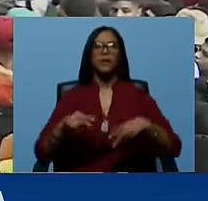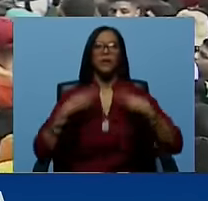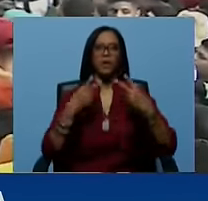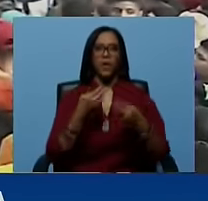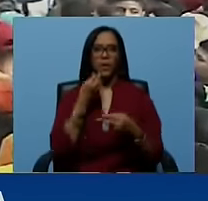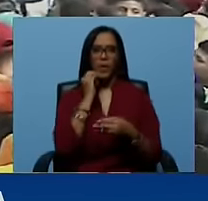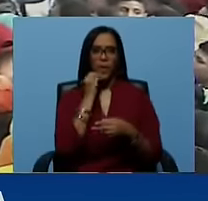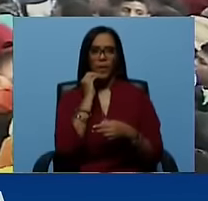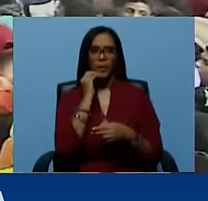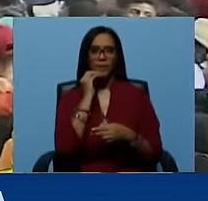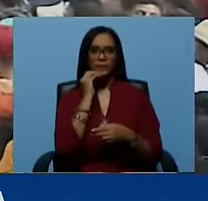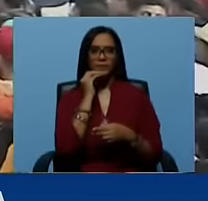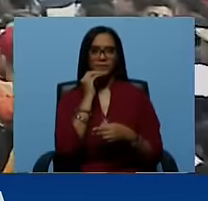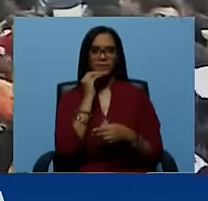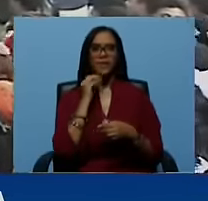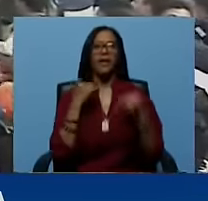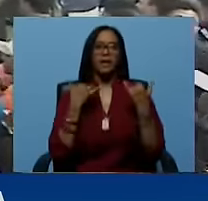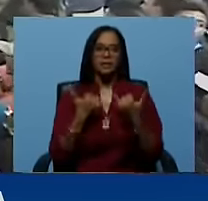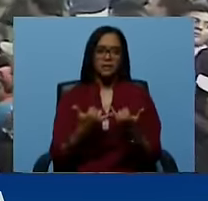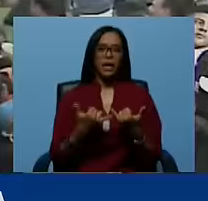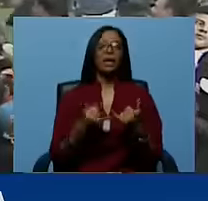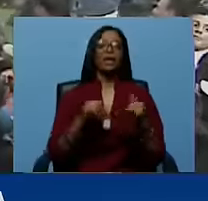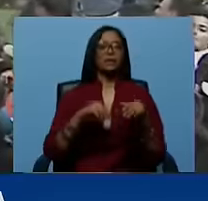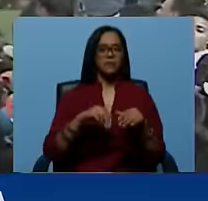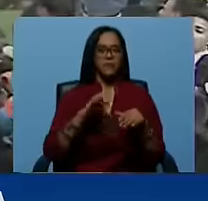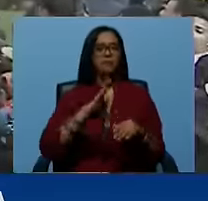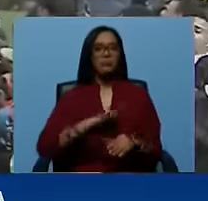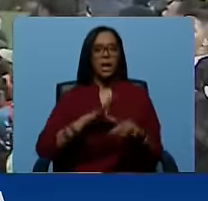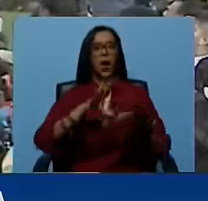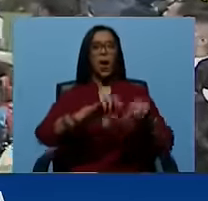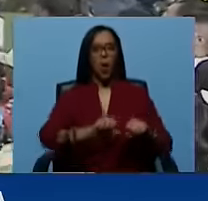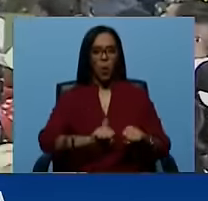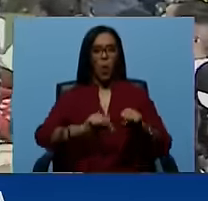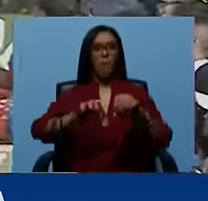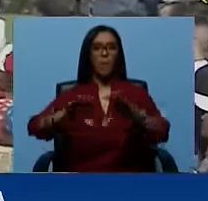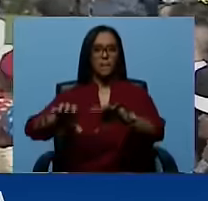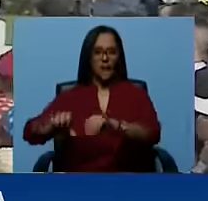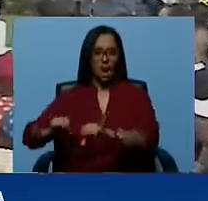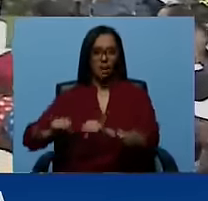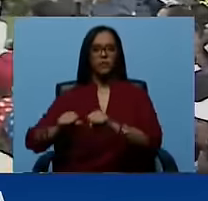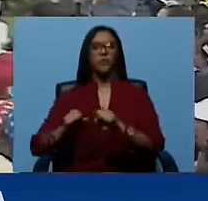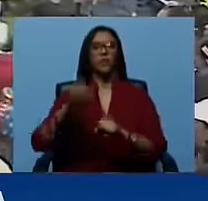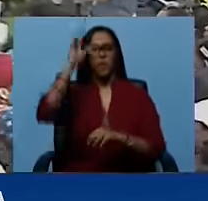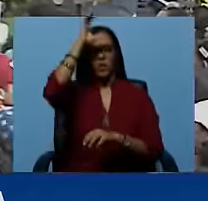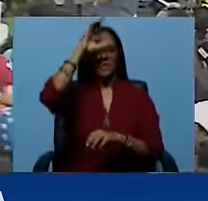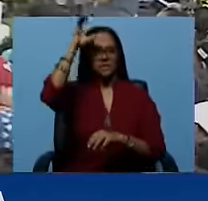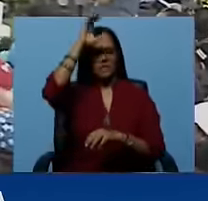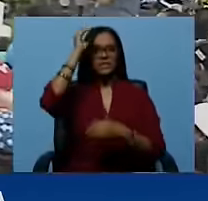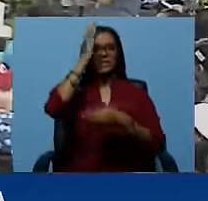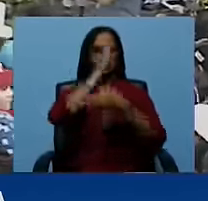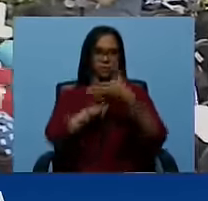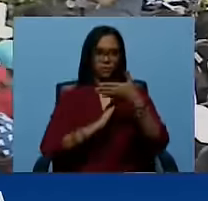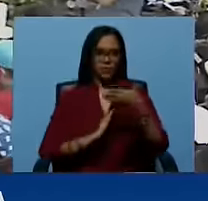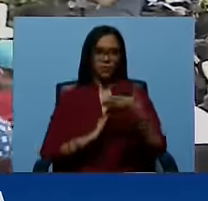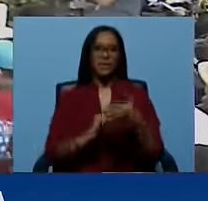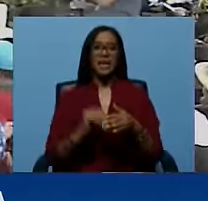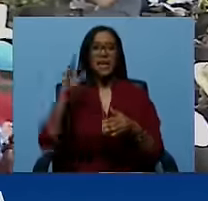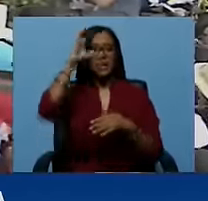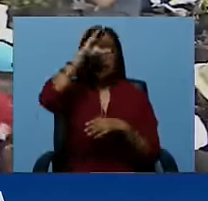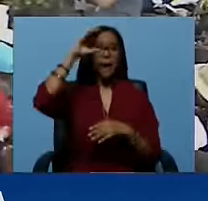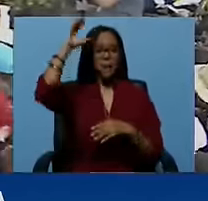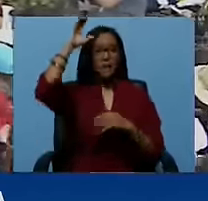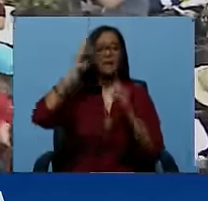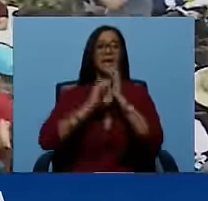generaciones ya han ido ocupando con conciencia, honestidad, capacidad